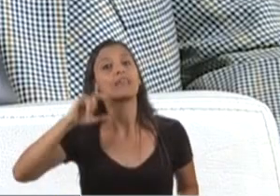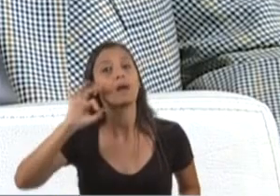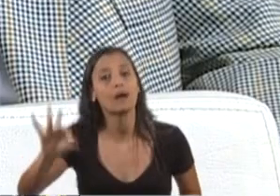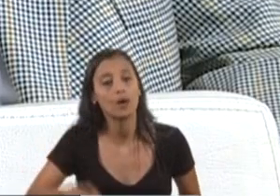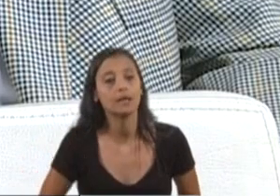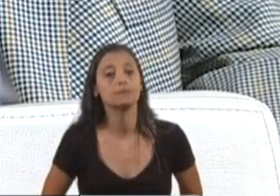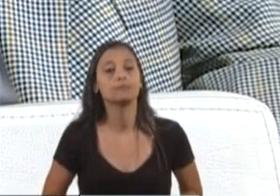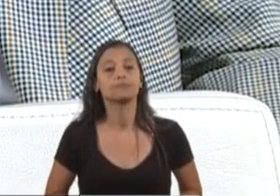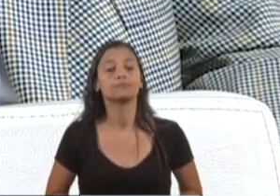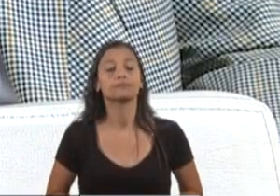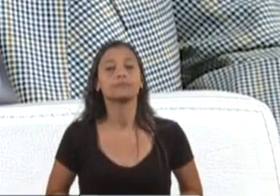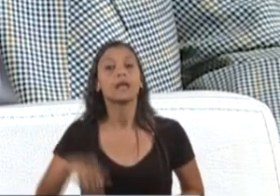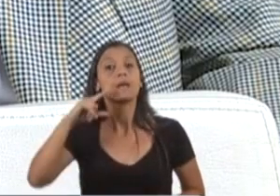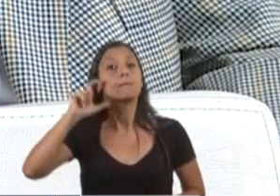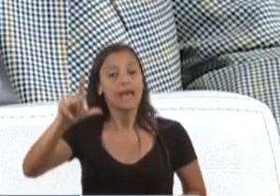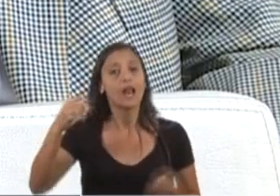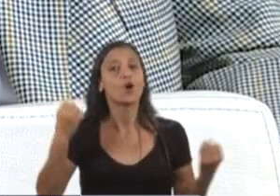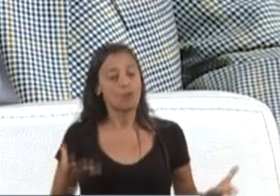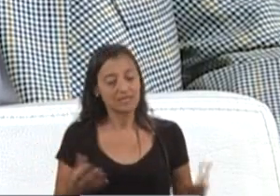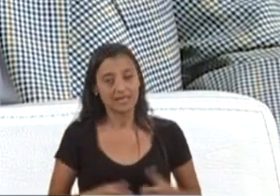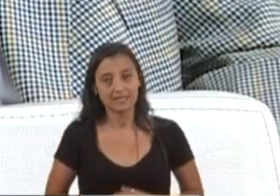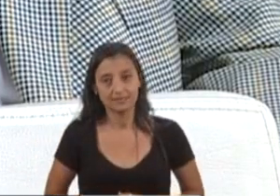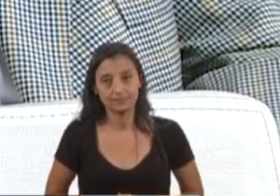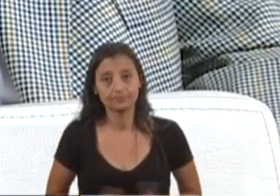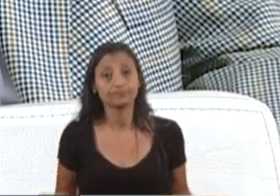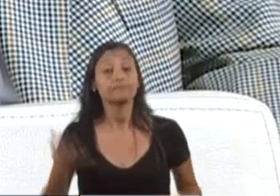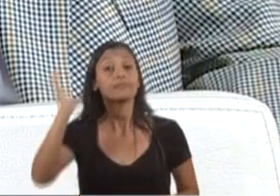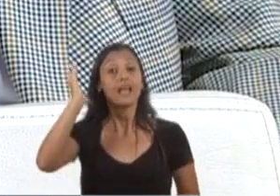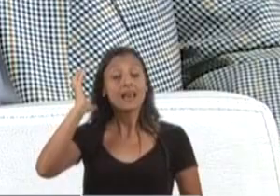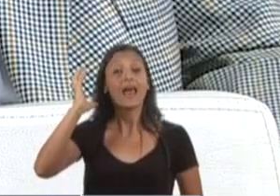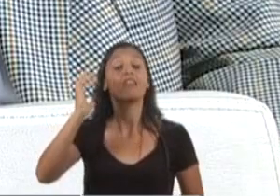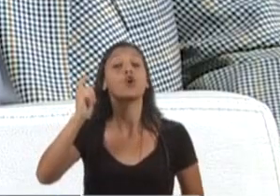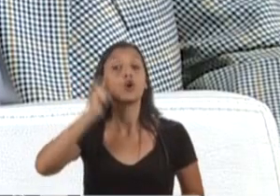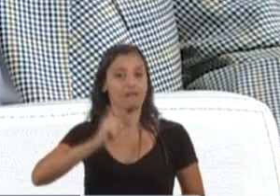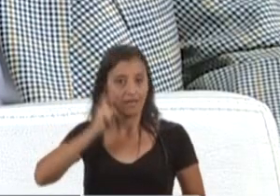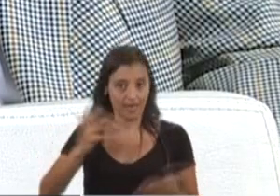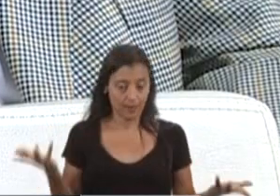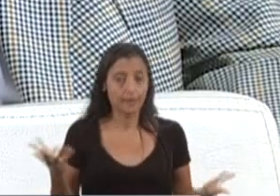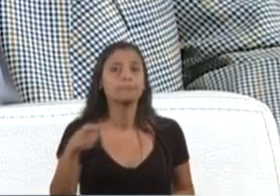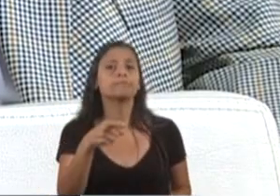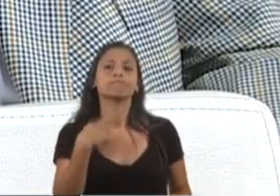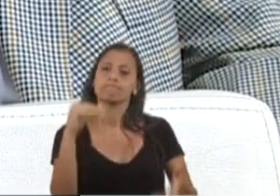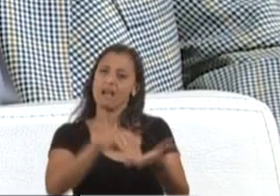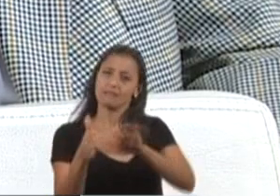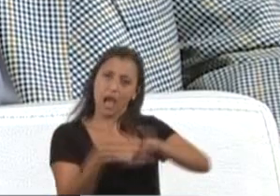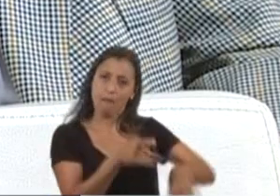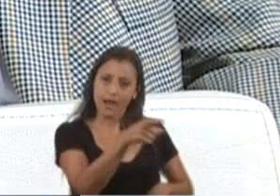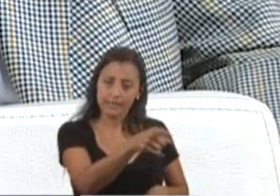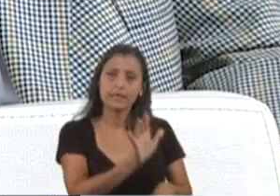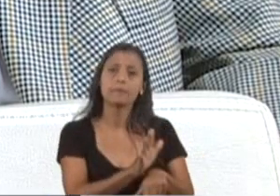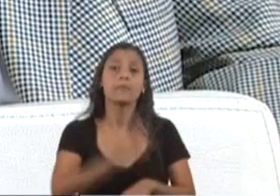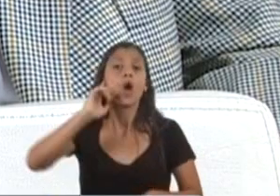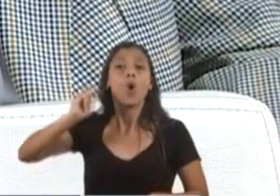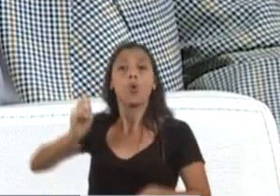Manuel. Miguel Nicolich. Hola, Miguel, ¿cómo andás? ¿Qué tal, Manuel? Para Radio Rivadavia. Más allá de que el